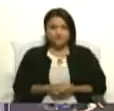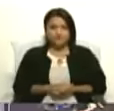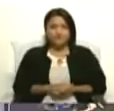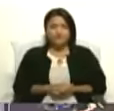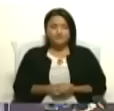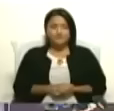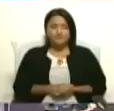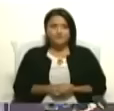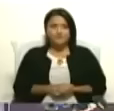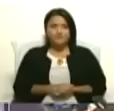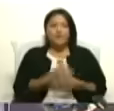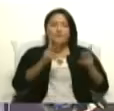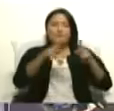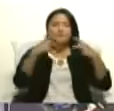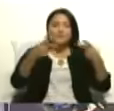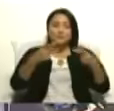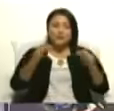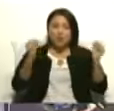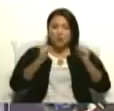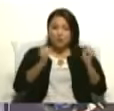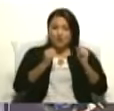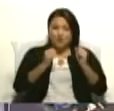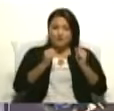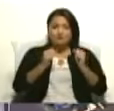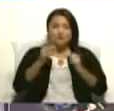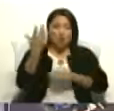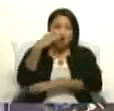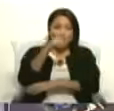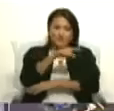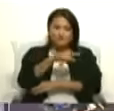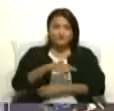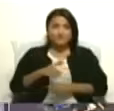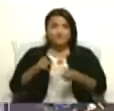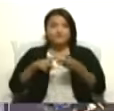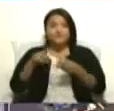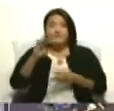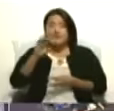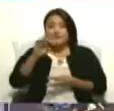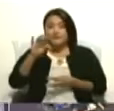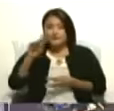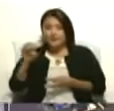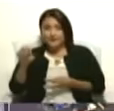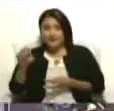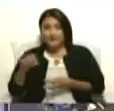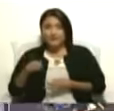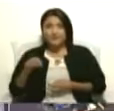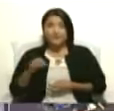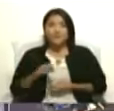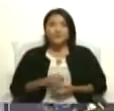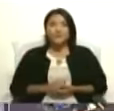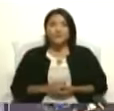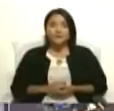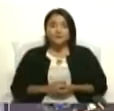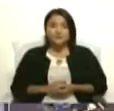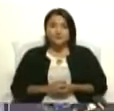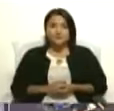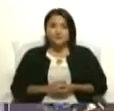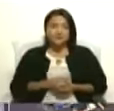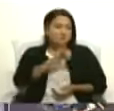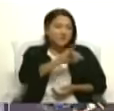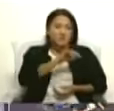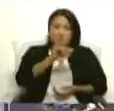no F la gran mayoría de electores respaldaron en un referendo no